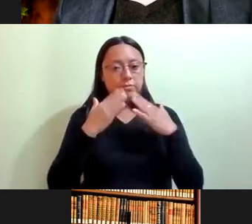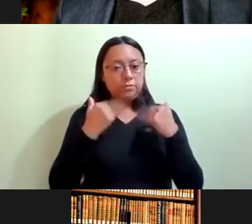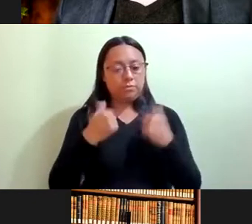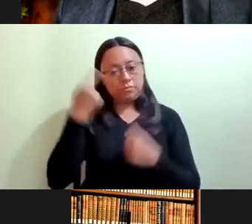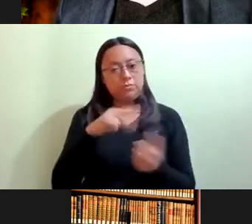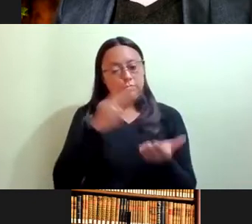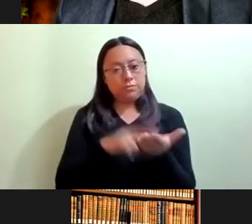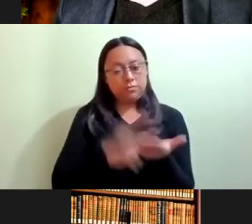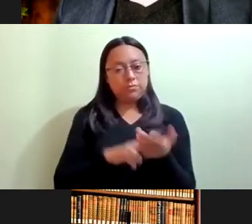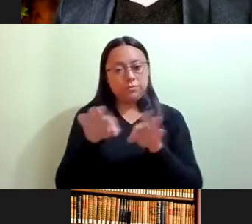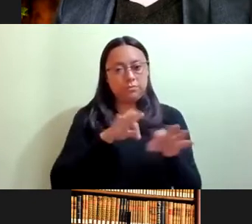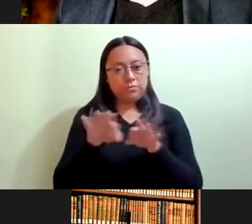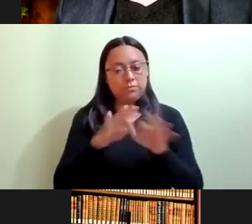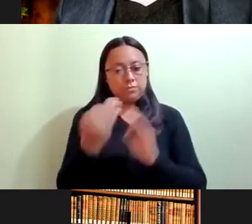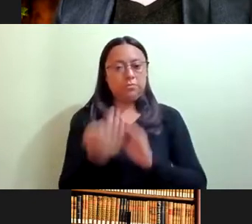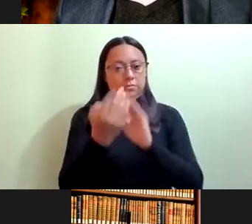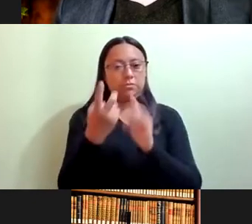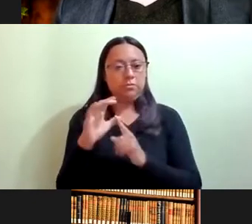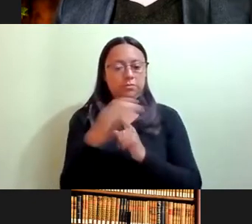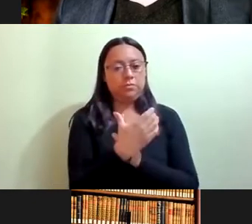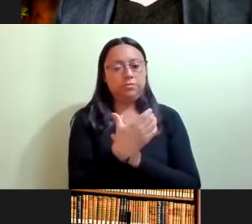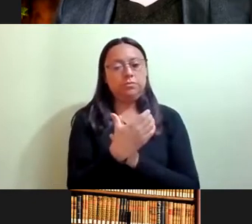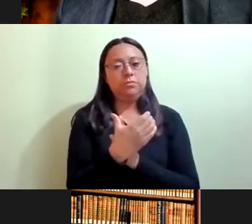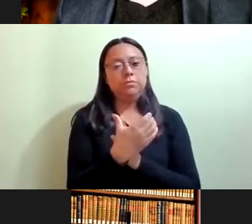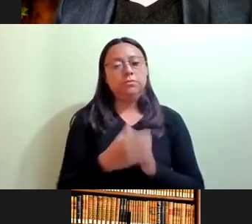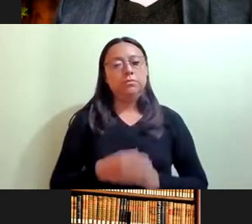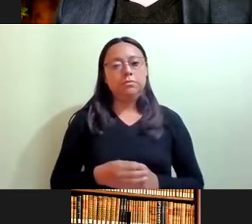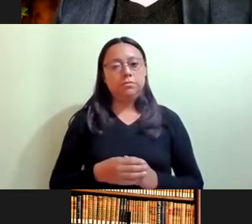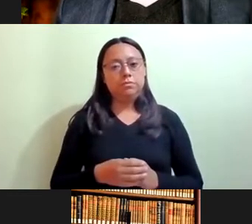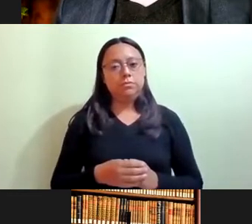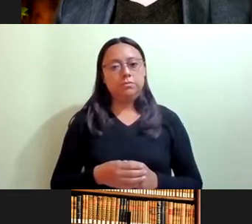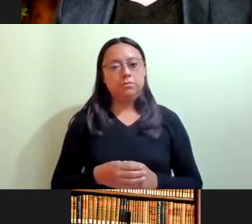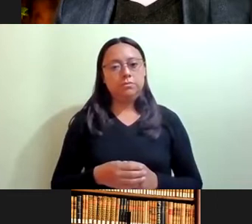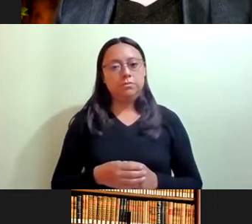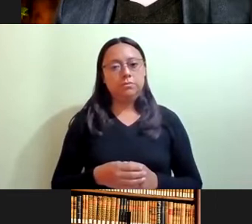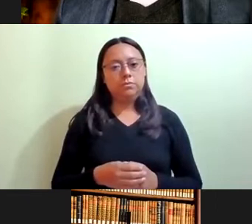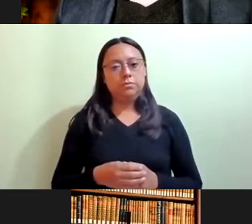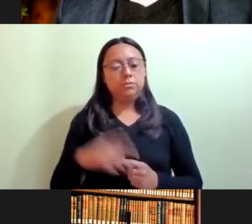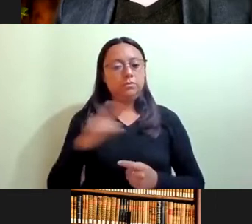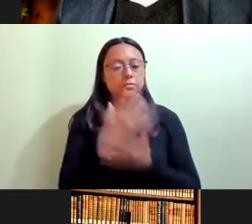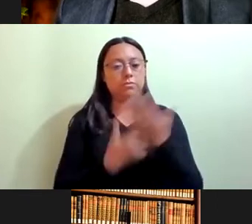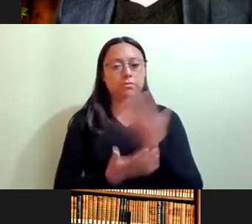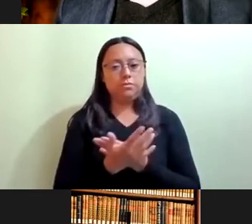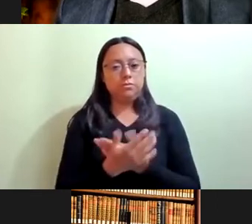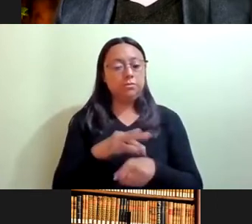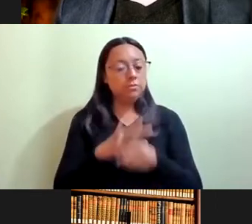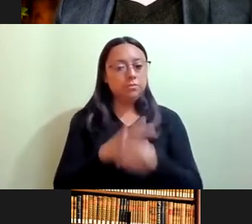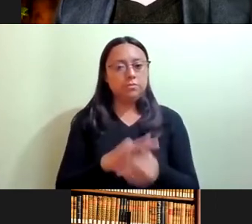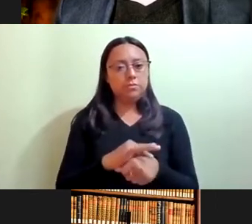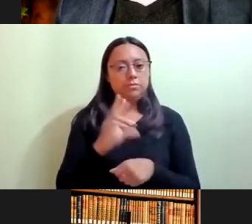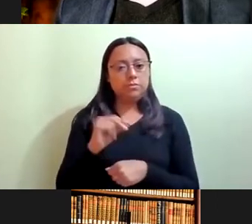a los trabajos realizados de la comisión, pues a partir de su creación material y no